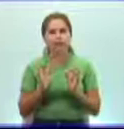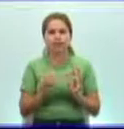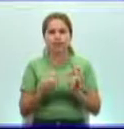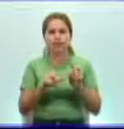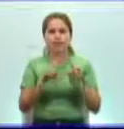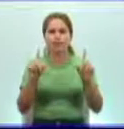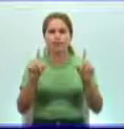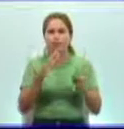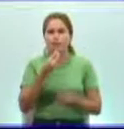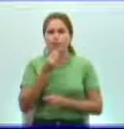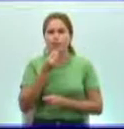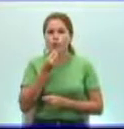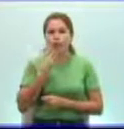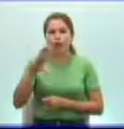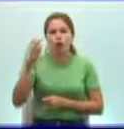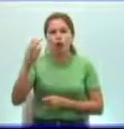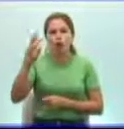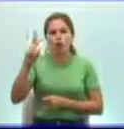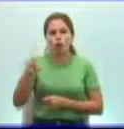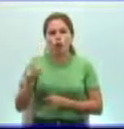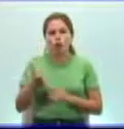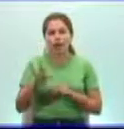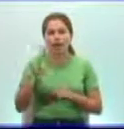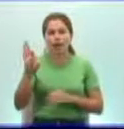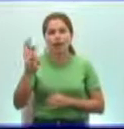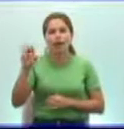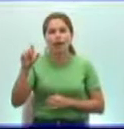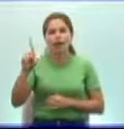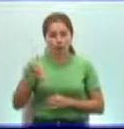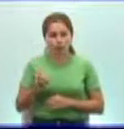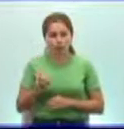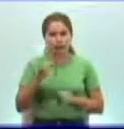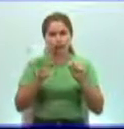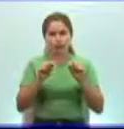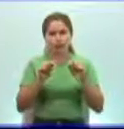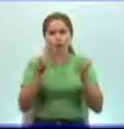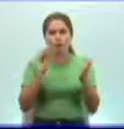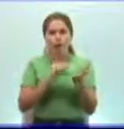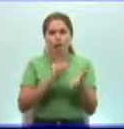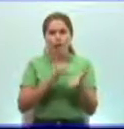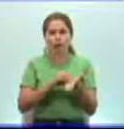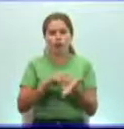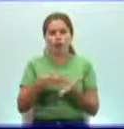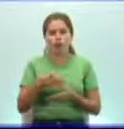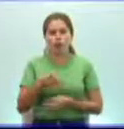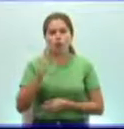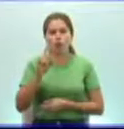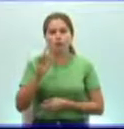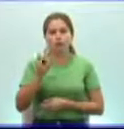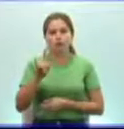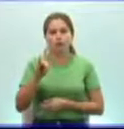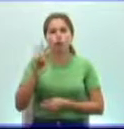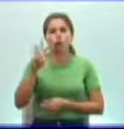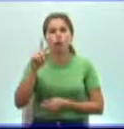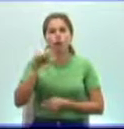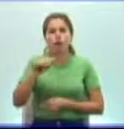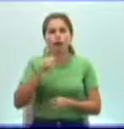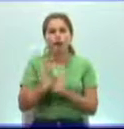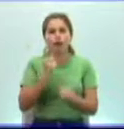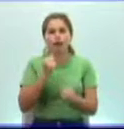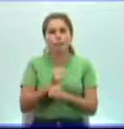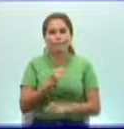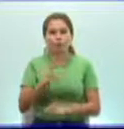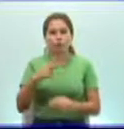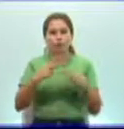que nos permite calcular esta fuerza electromotriz, que vamos a representar con la letra también griega éxilo y que es igual al trabajo realizado,